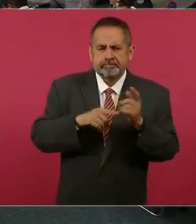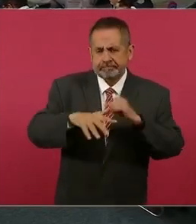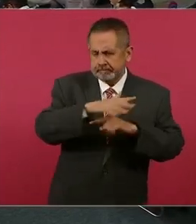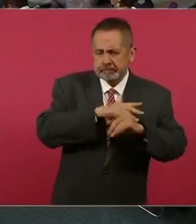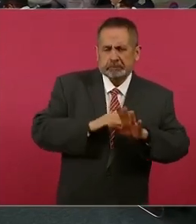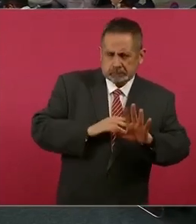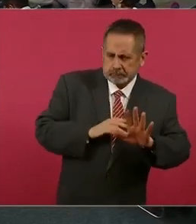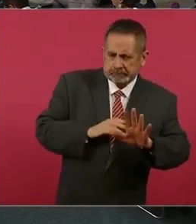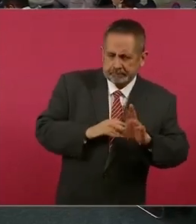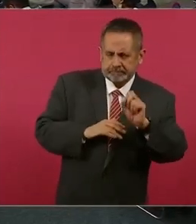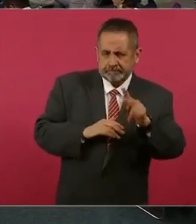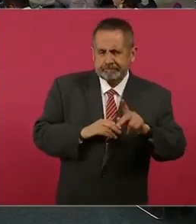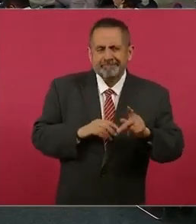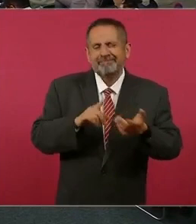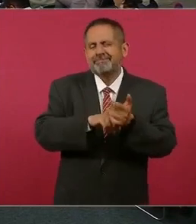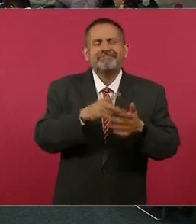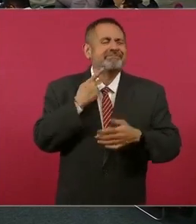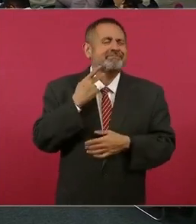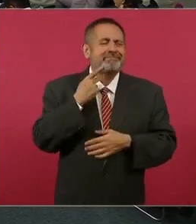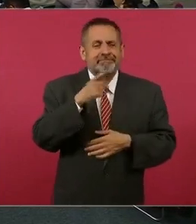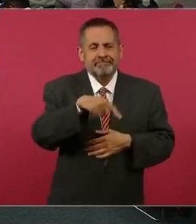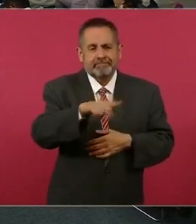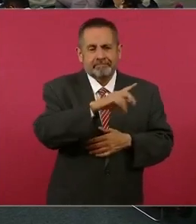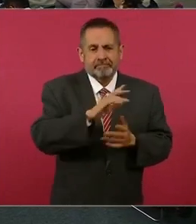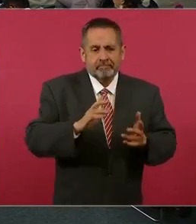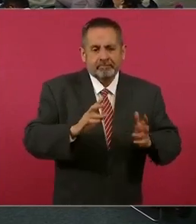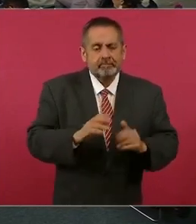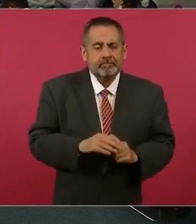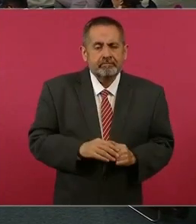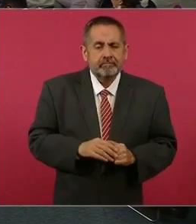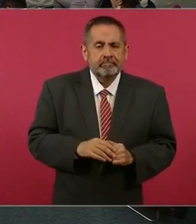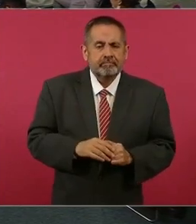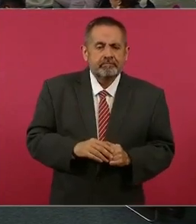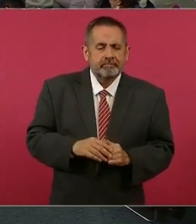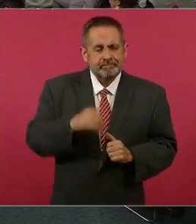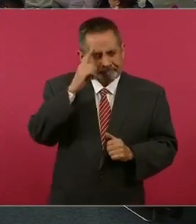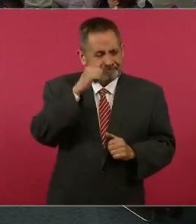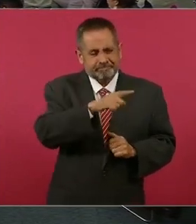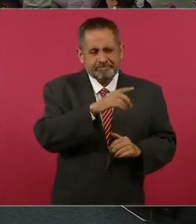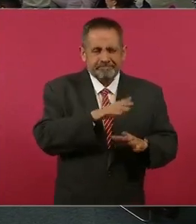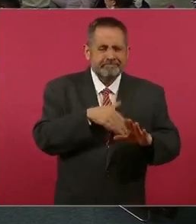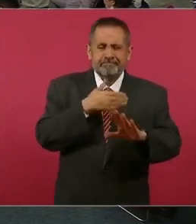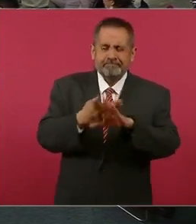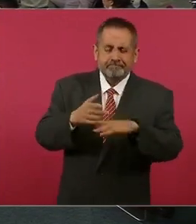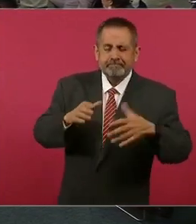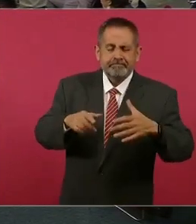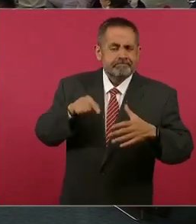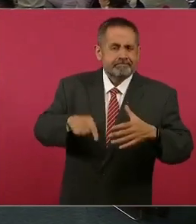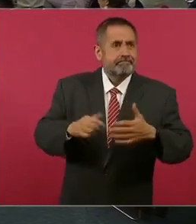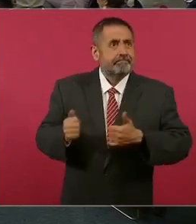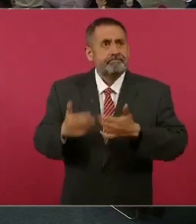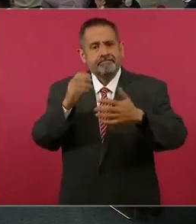sobre este tema más político que ambiental para pegar a Exportadora de Sal. Pero hace 2 años